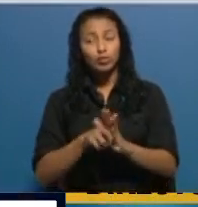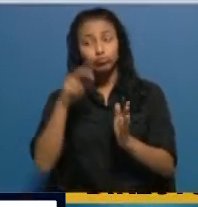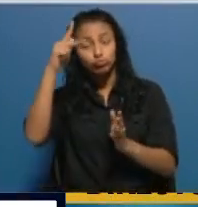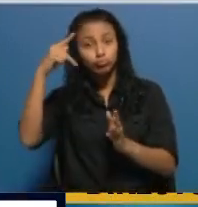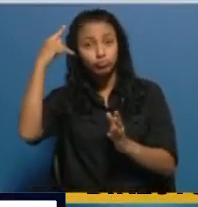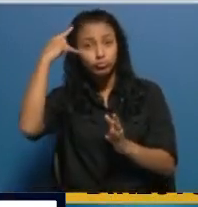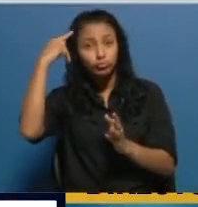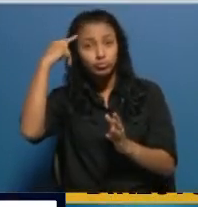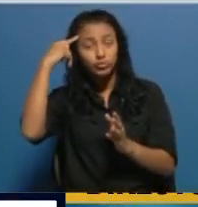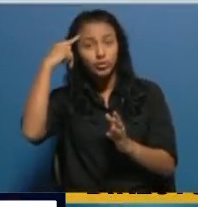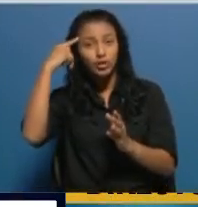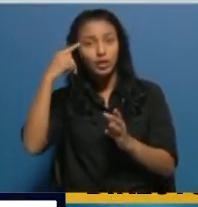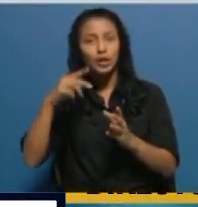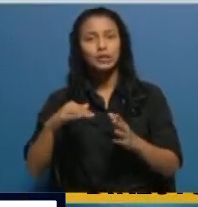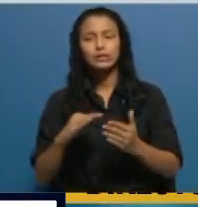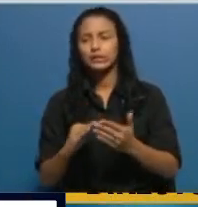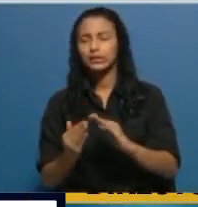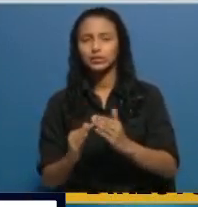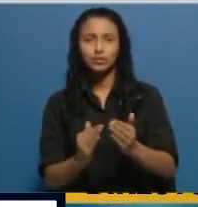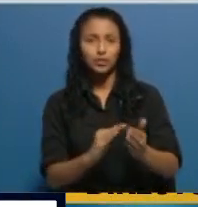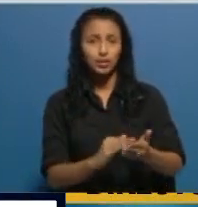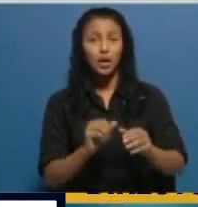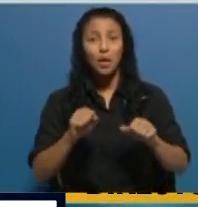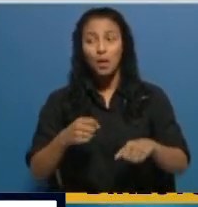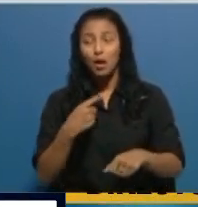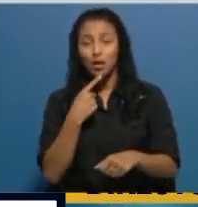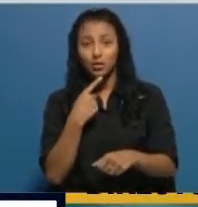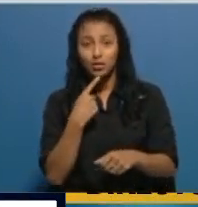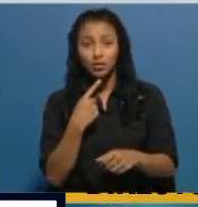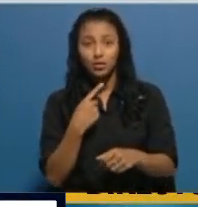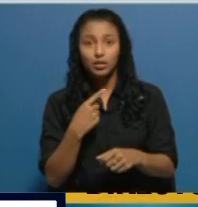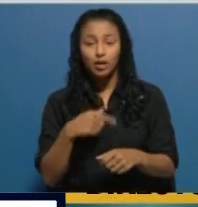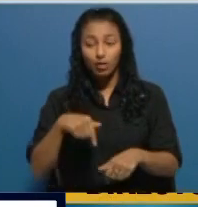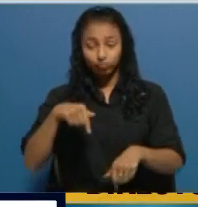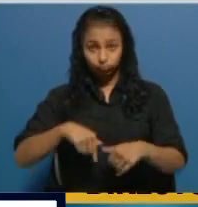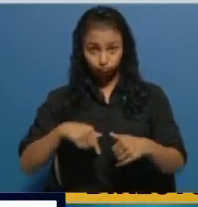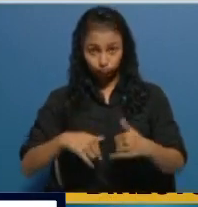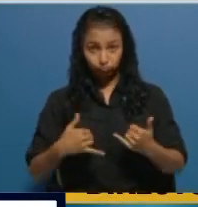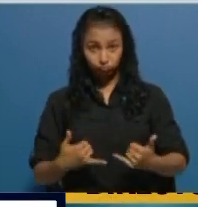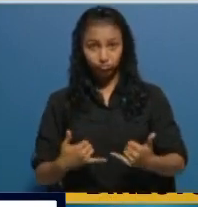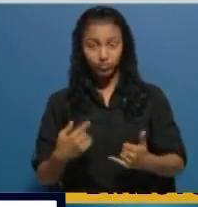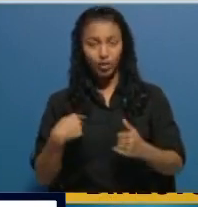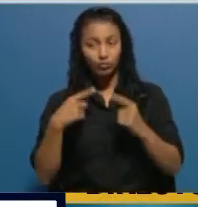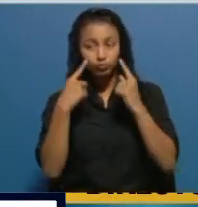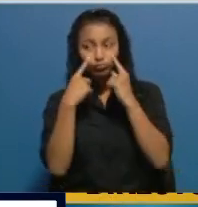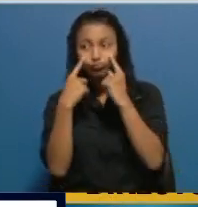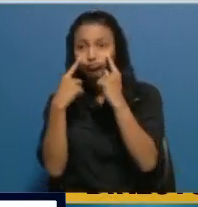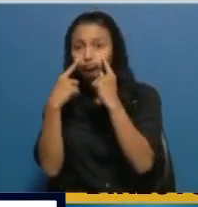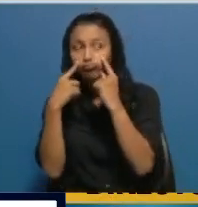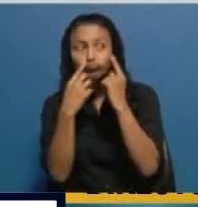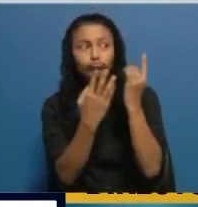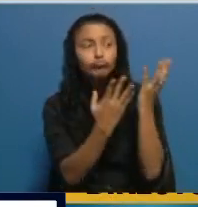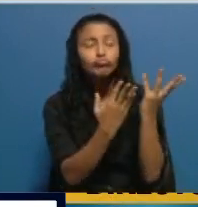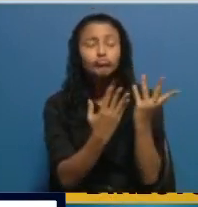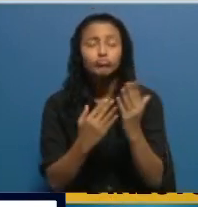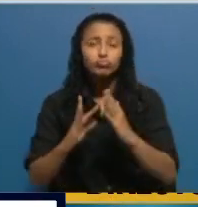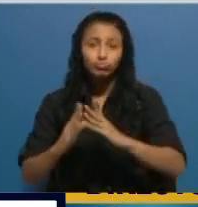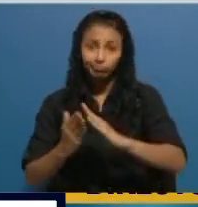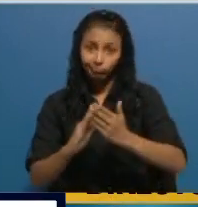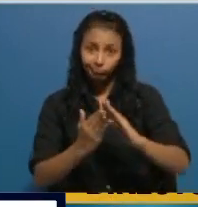sociedad y sabemos que a partir de la fecha los ojos y las esperanzas de nuestros ciudadanos